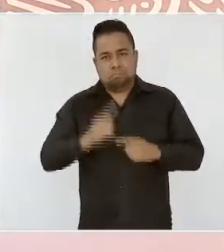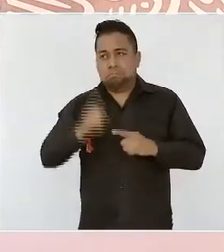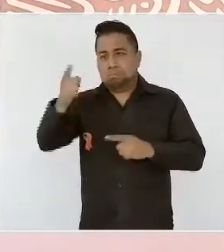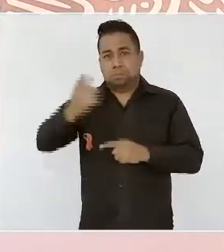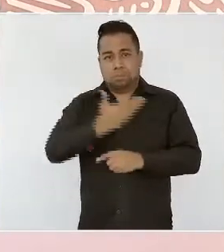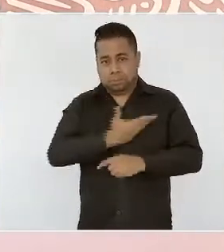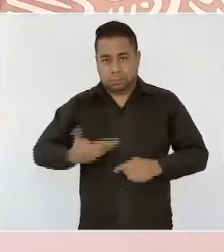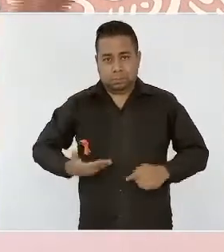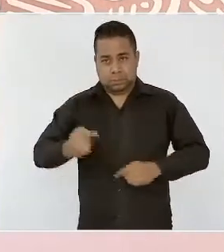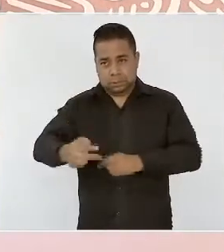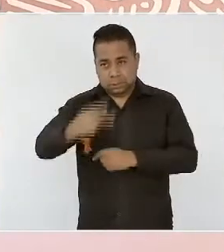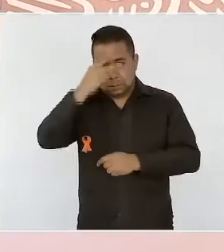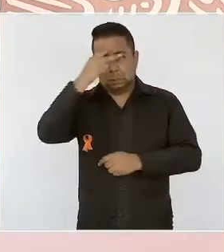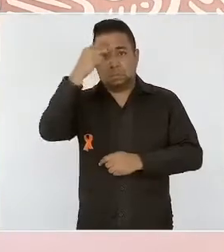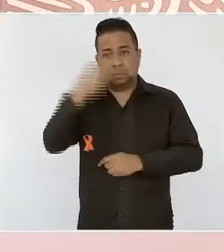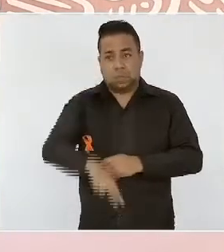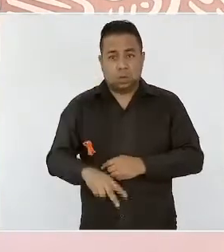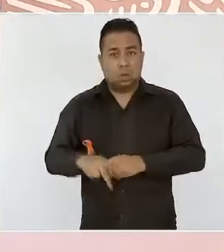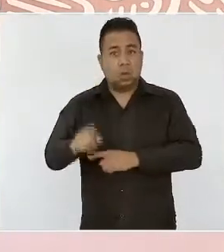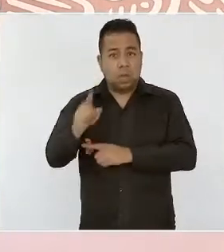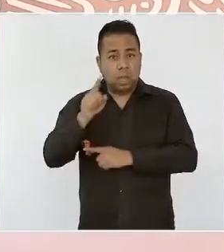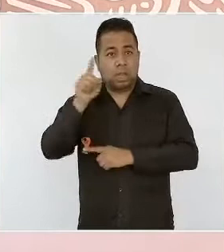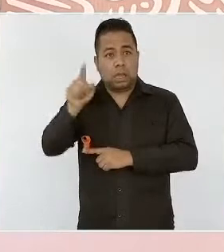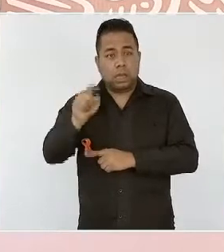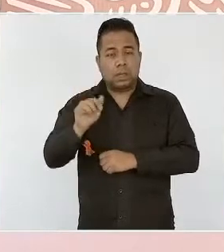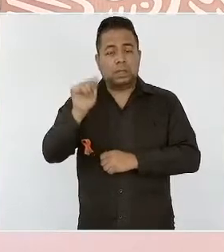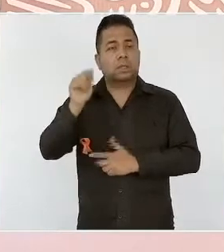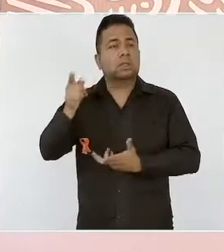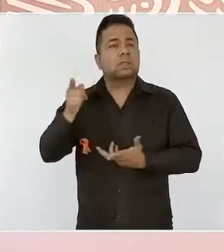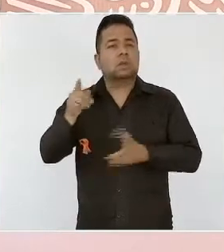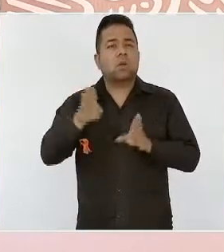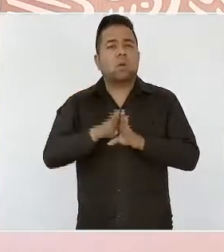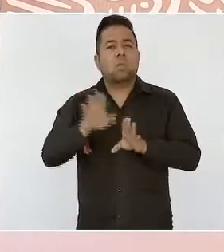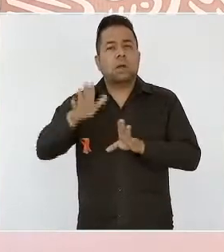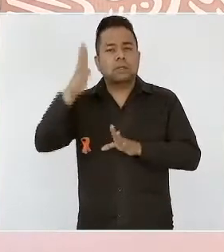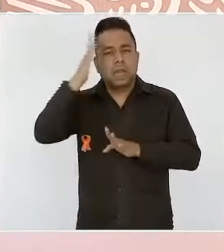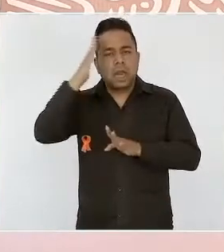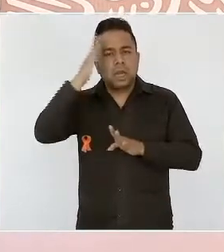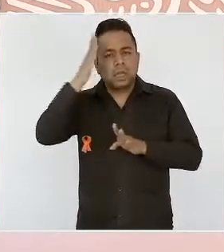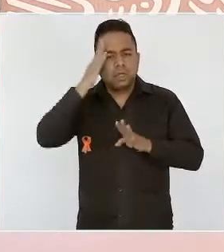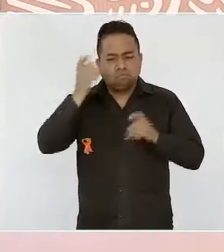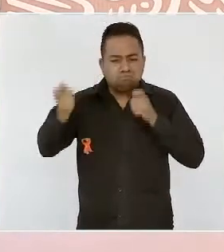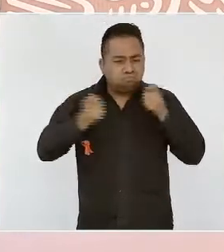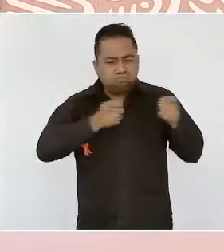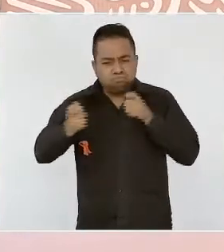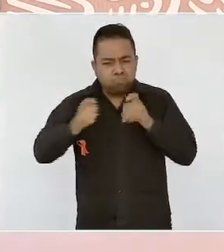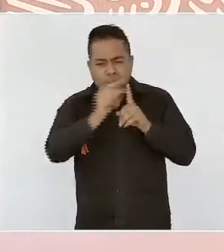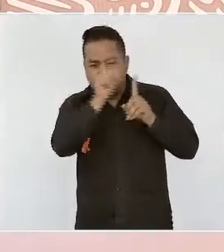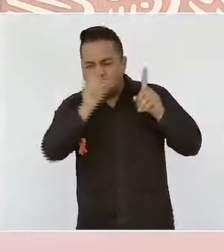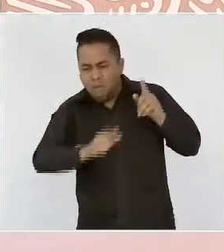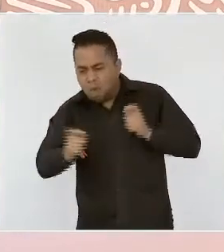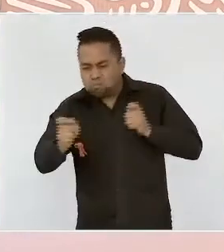la República, que es quien finalmente nos está dirigiendo como país. Y tiene